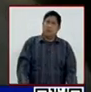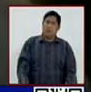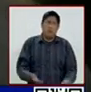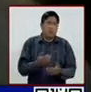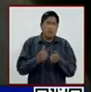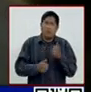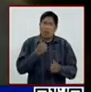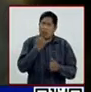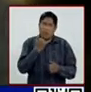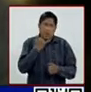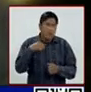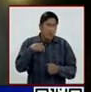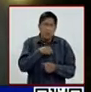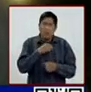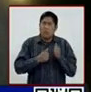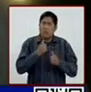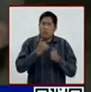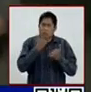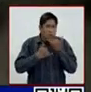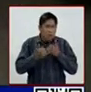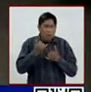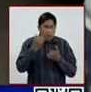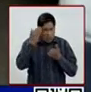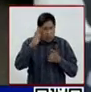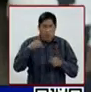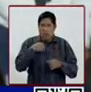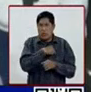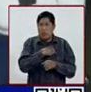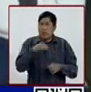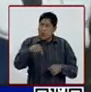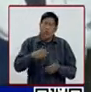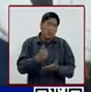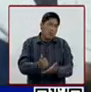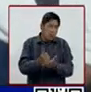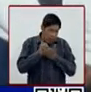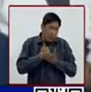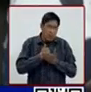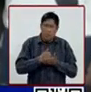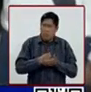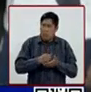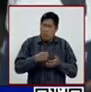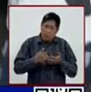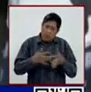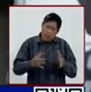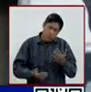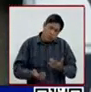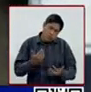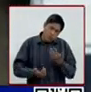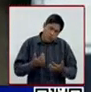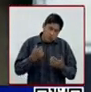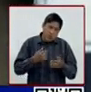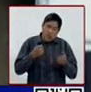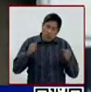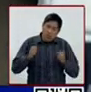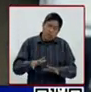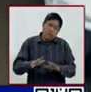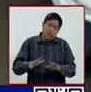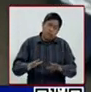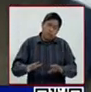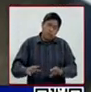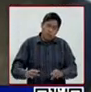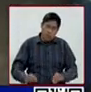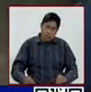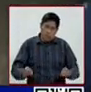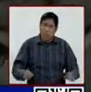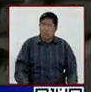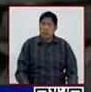sé qué De cuáles nosotros no sabemos De cuál digamos no me ayudaron a pagarlo ya estaba incendiando todo ya todo ya estaba